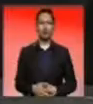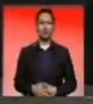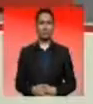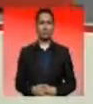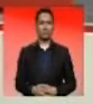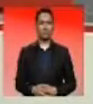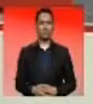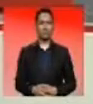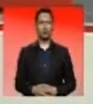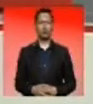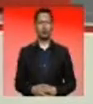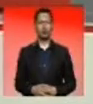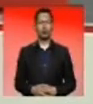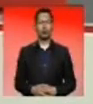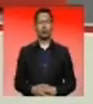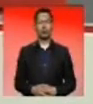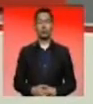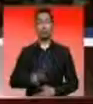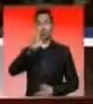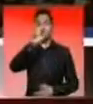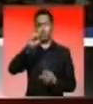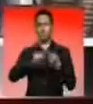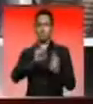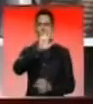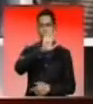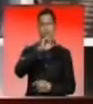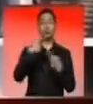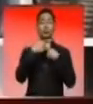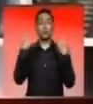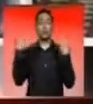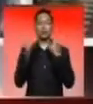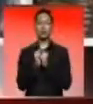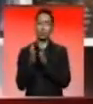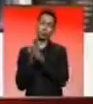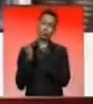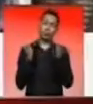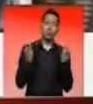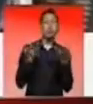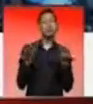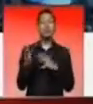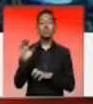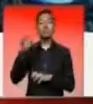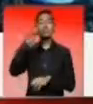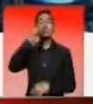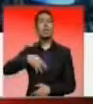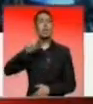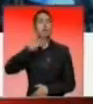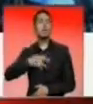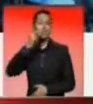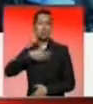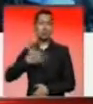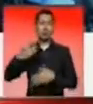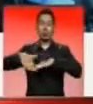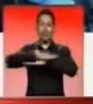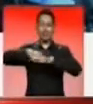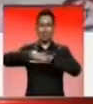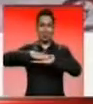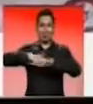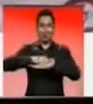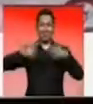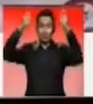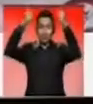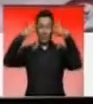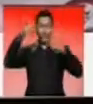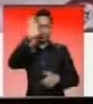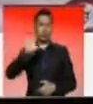país. Entre el 3 y 5 de marzo se llevará a cabo los exámenes ser bachiller para los estudiantes de tercer año, región costa.